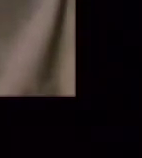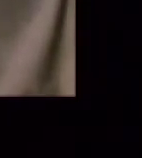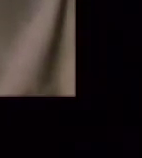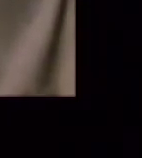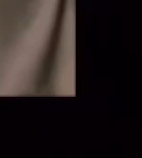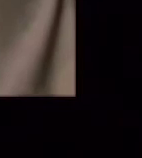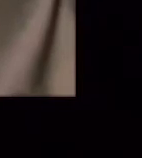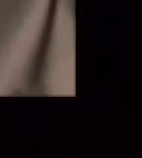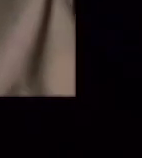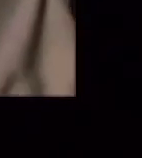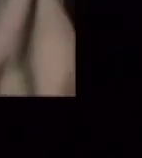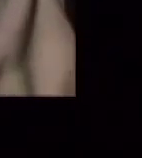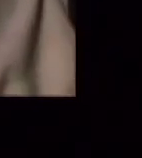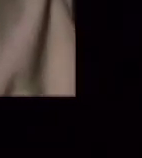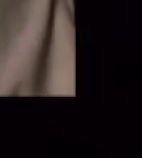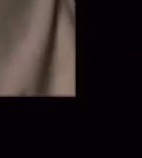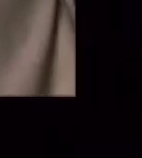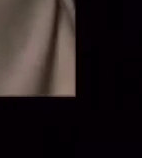Así todo,